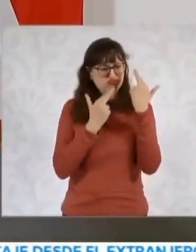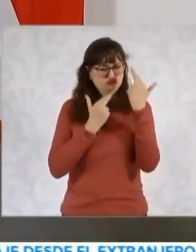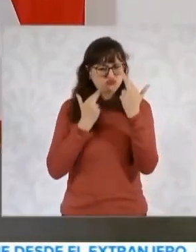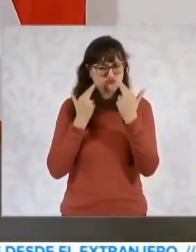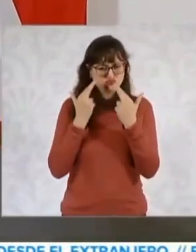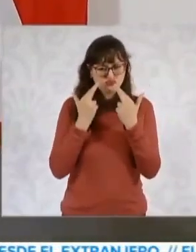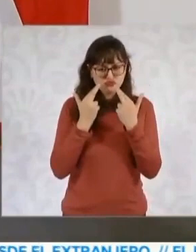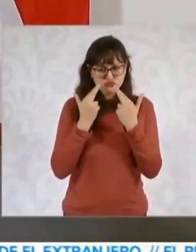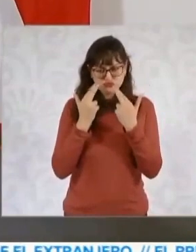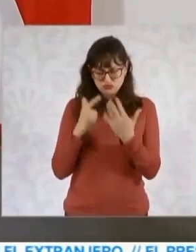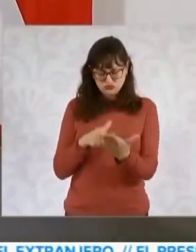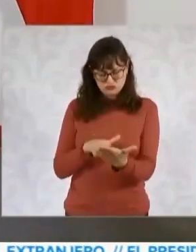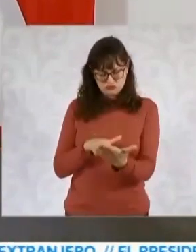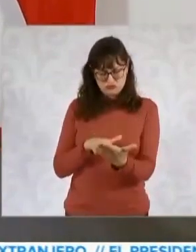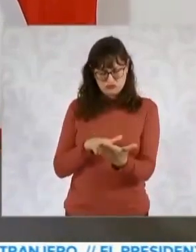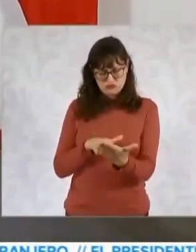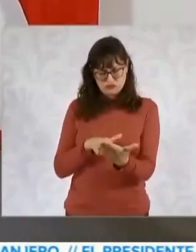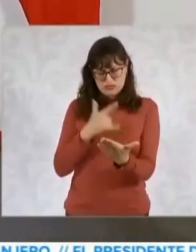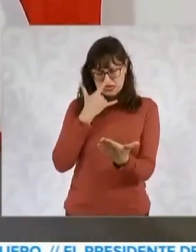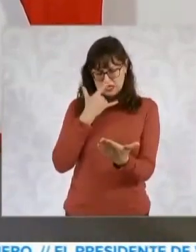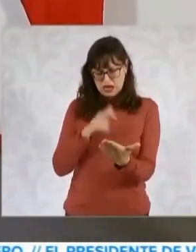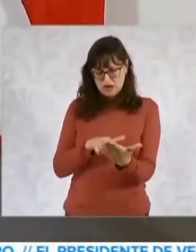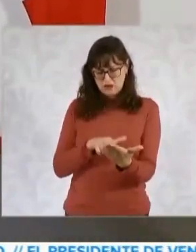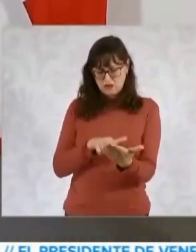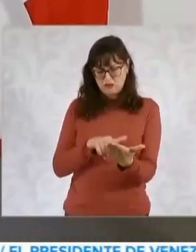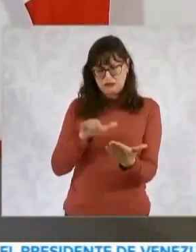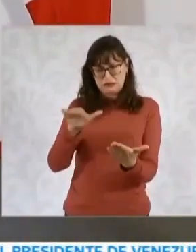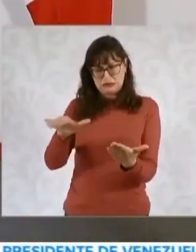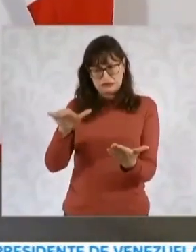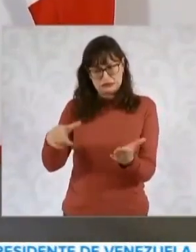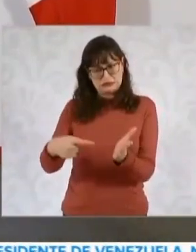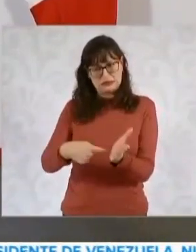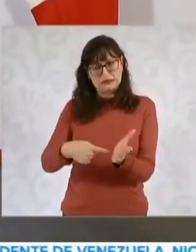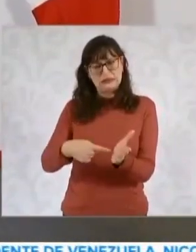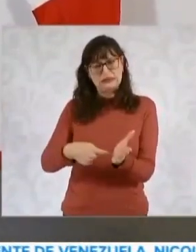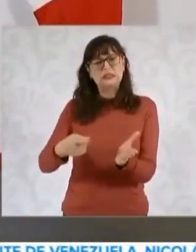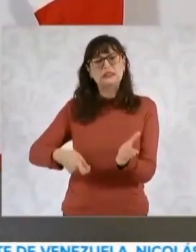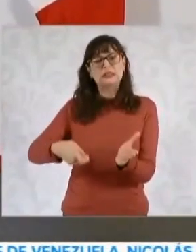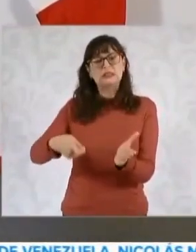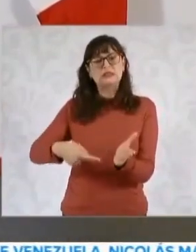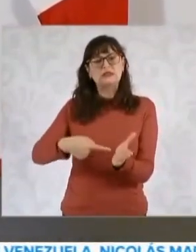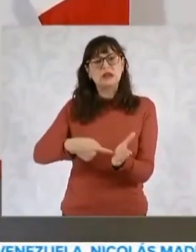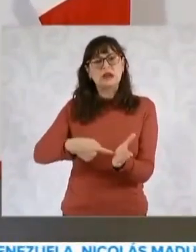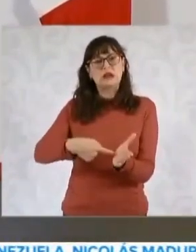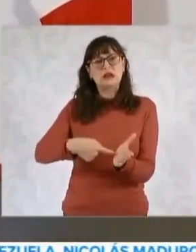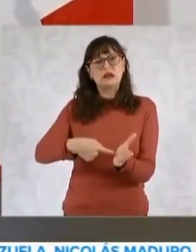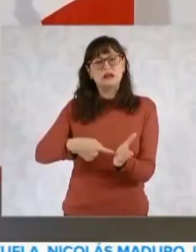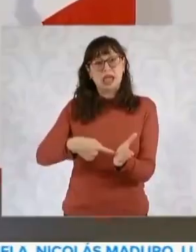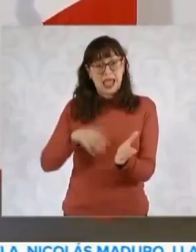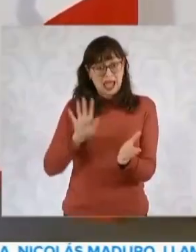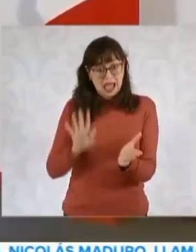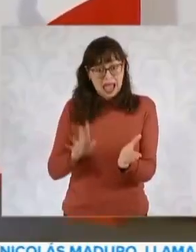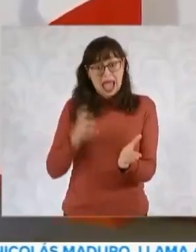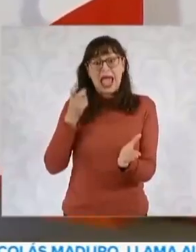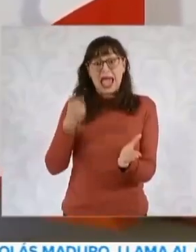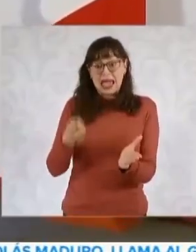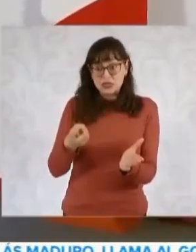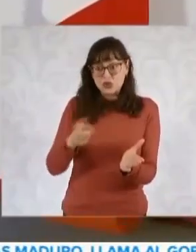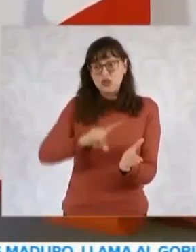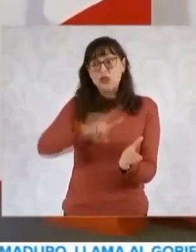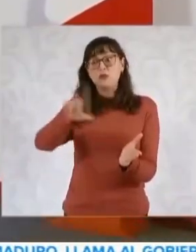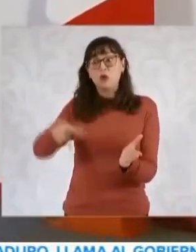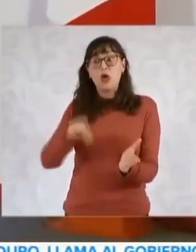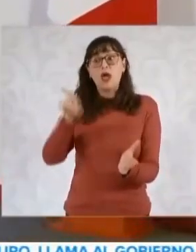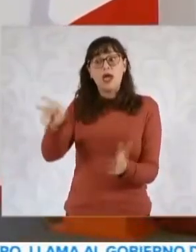y recalcaron que en su calidad de representantes populares apoyaron desde el congreso las modificaciones para abatir la corrupción dentro de